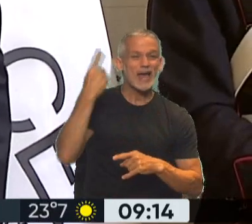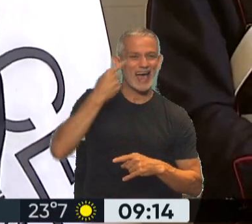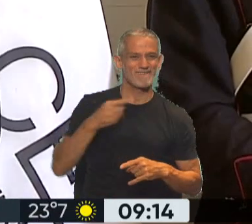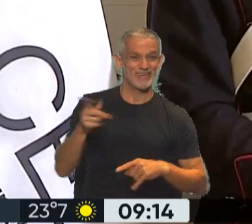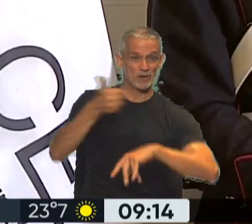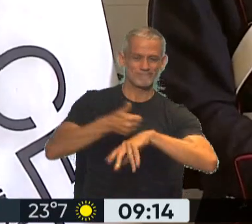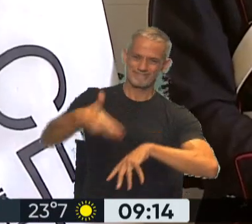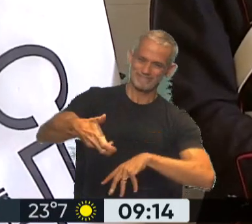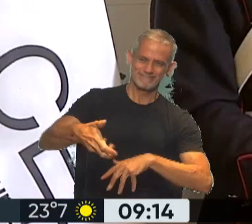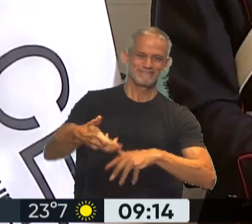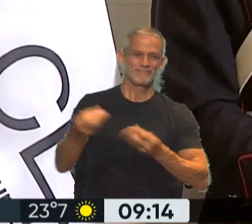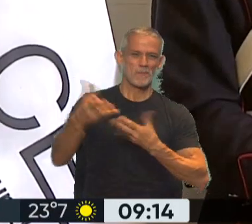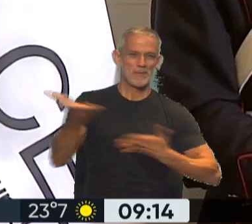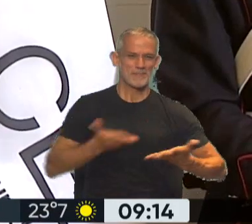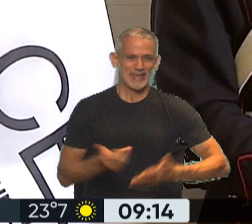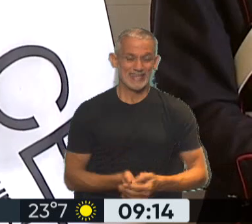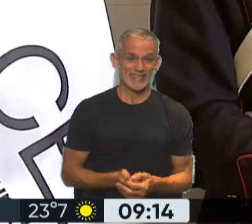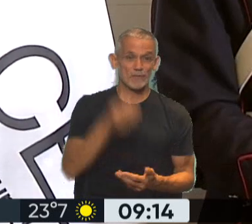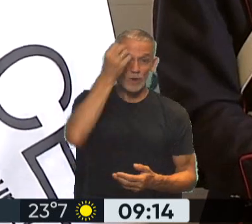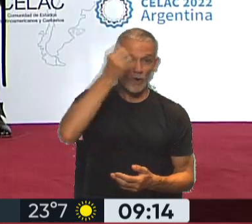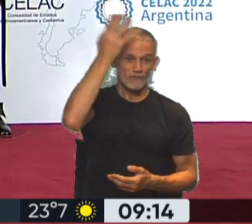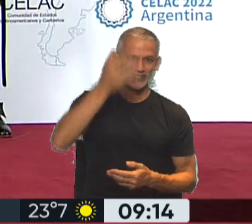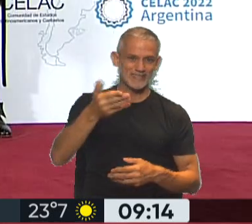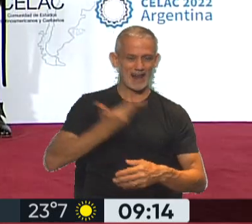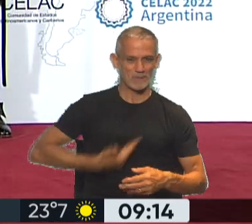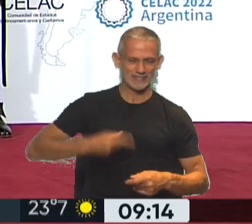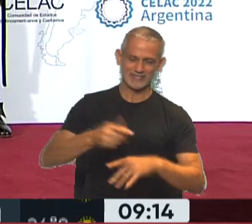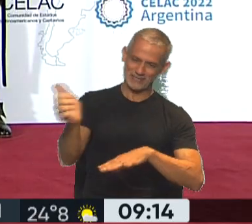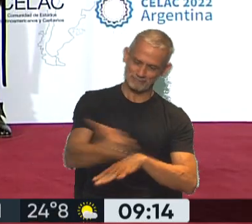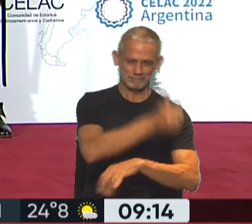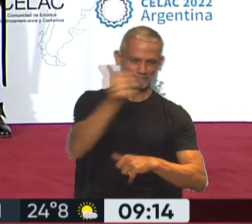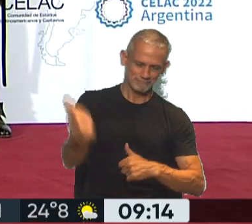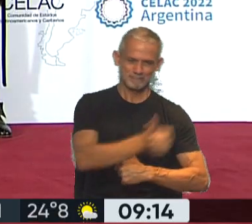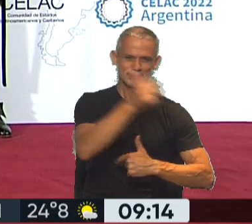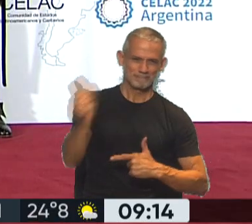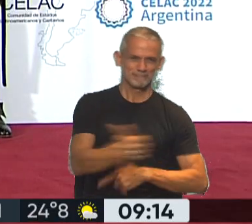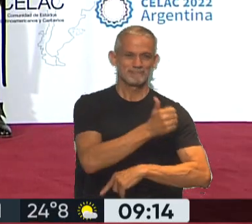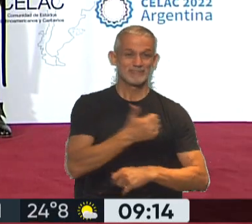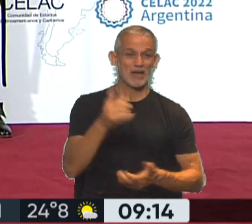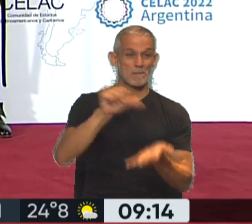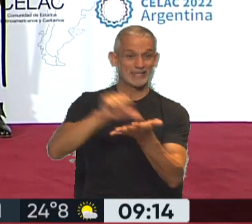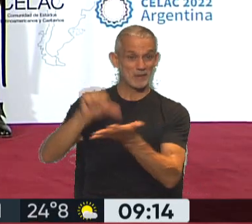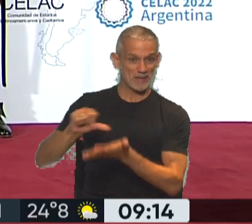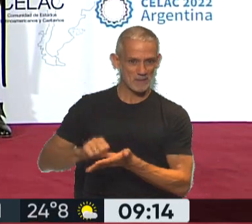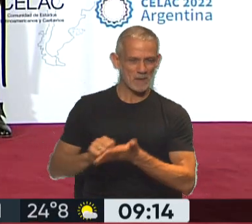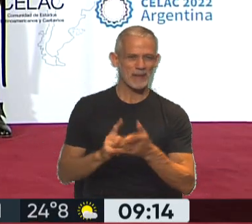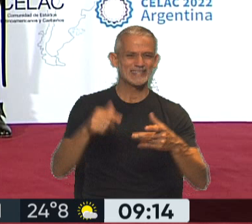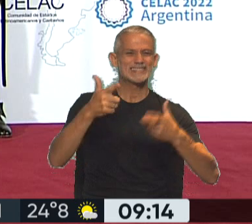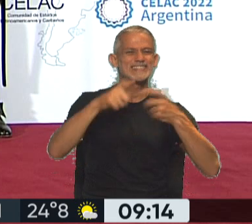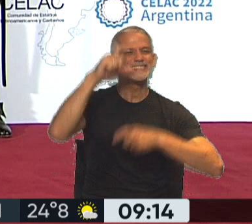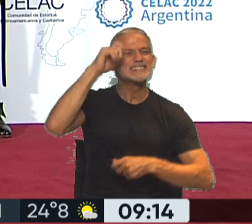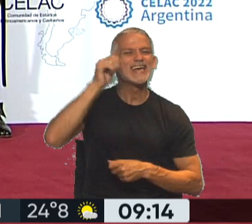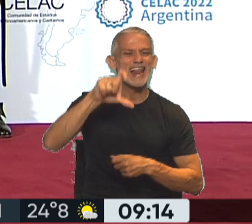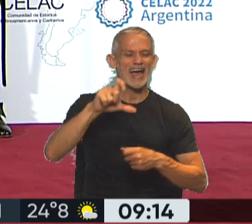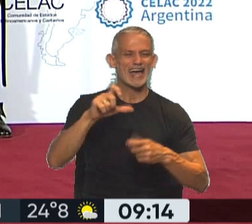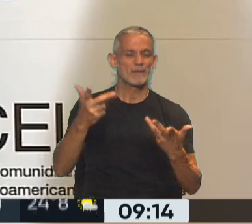el que da la bienvenida de manera oficial a los representantes de los distintos países miembros de la celac